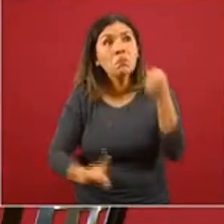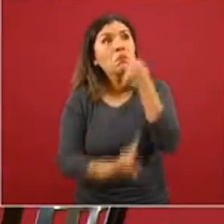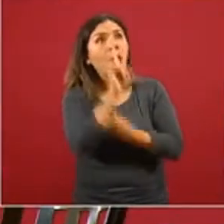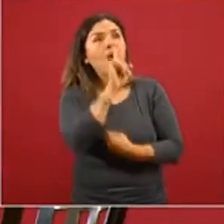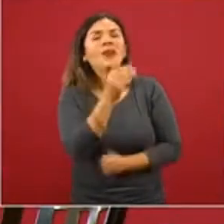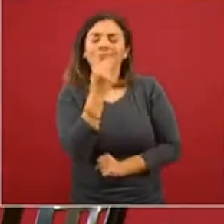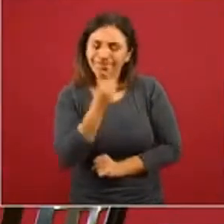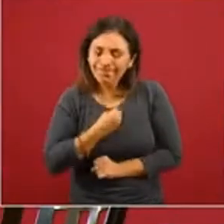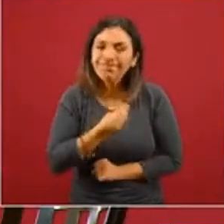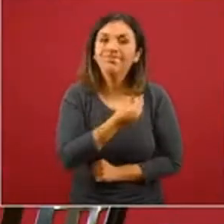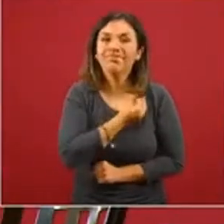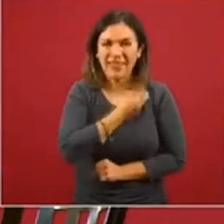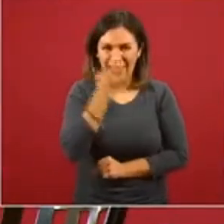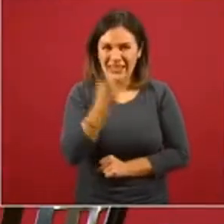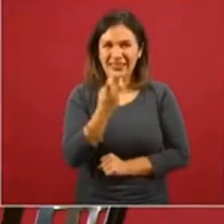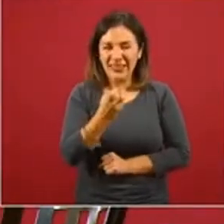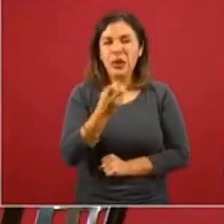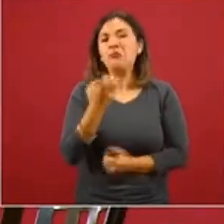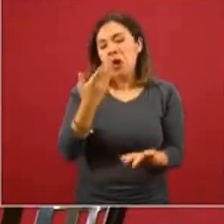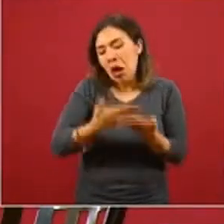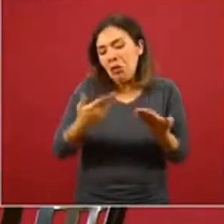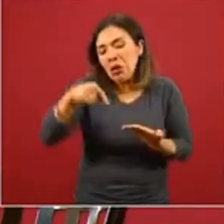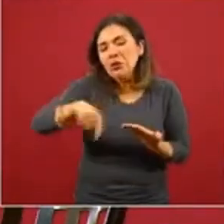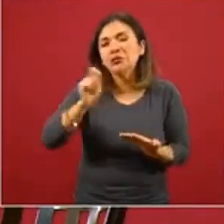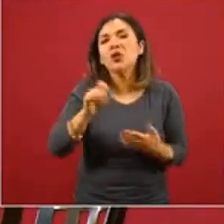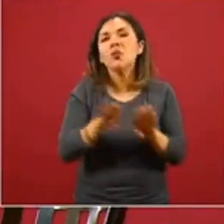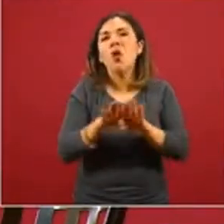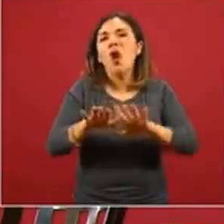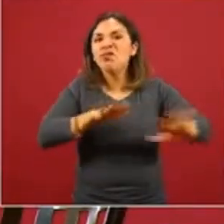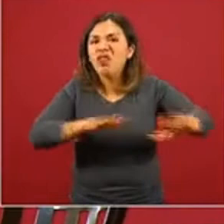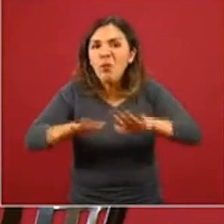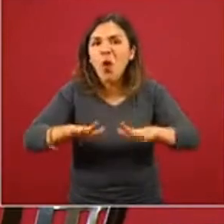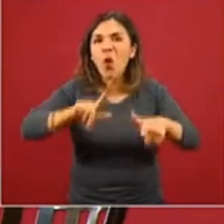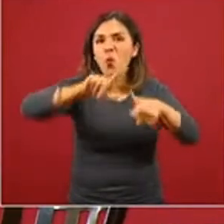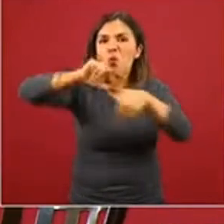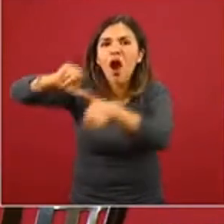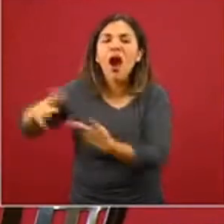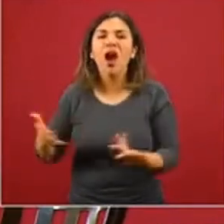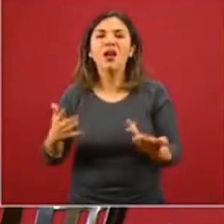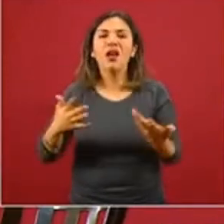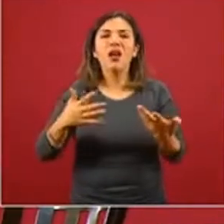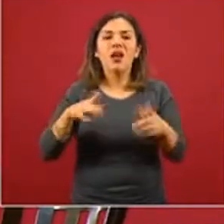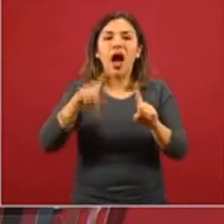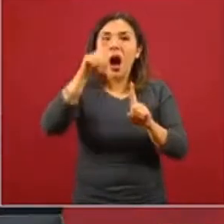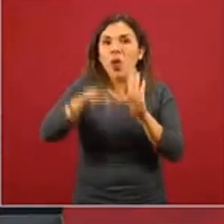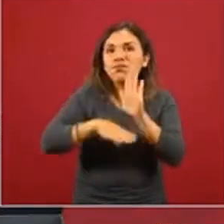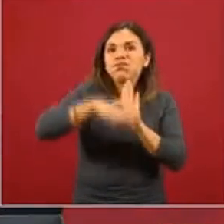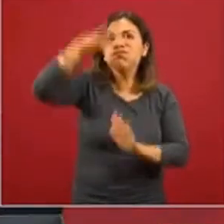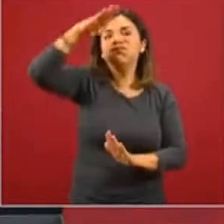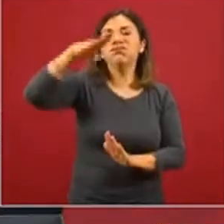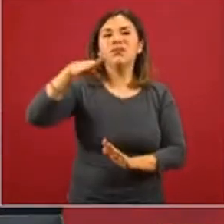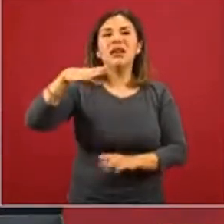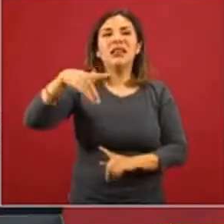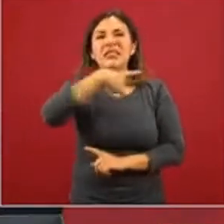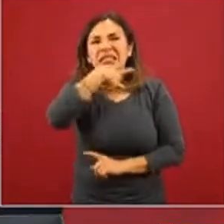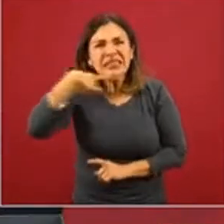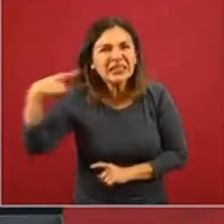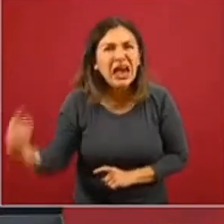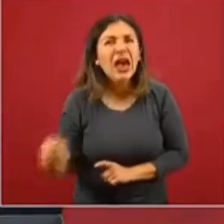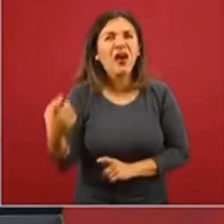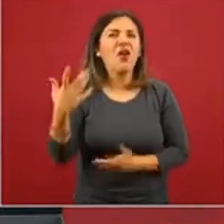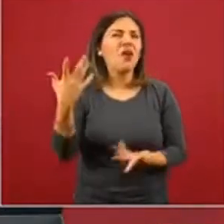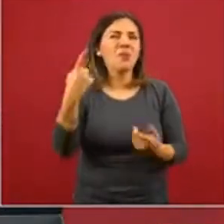en este caso mayormente terremotos, huracanes, inundaciones, sequías, desastres